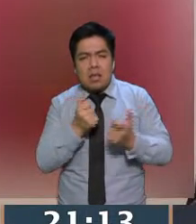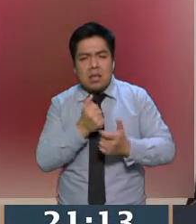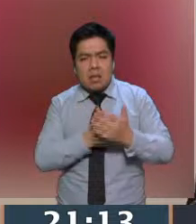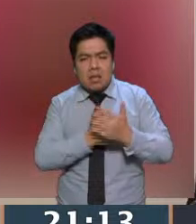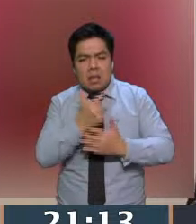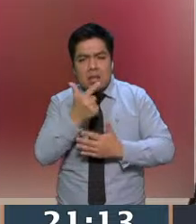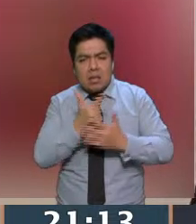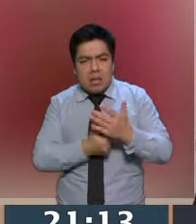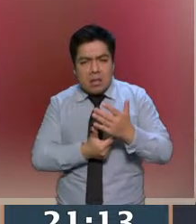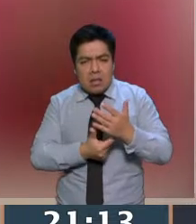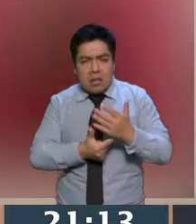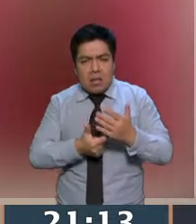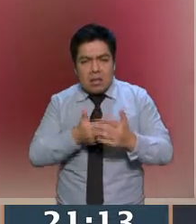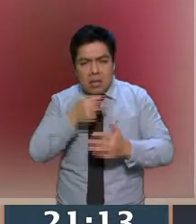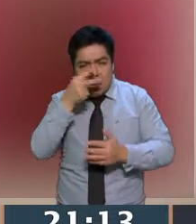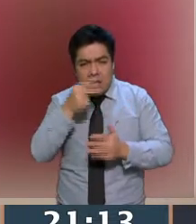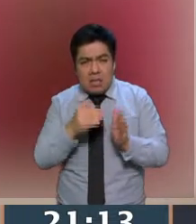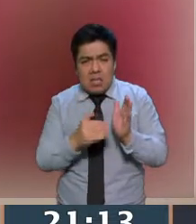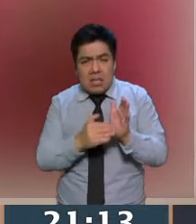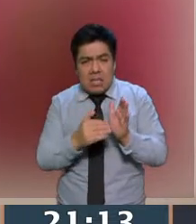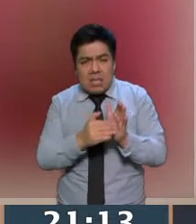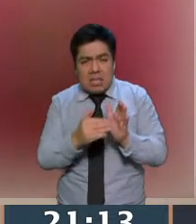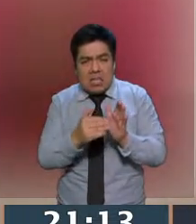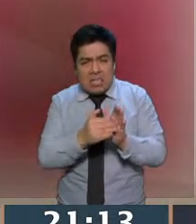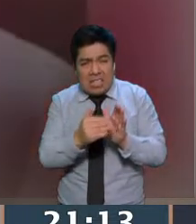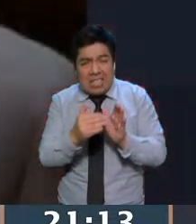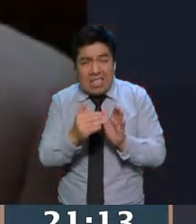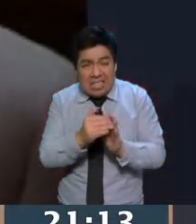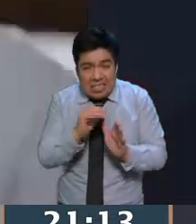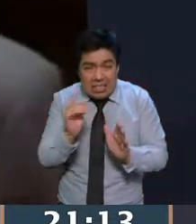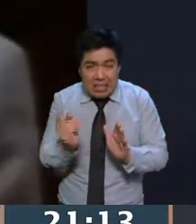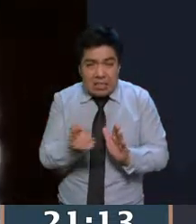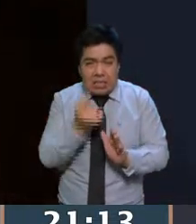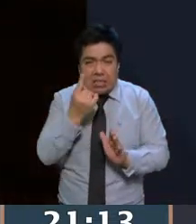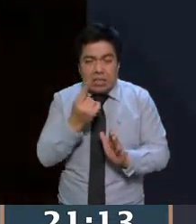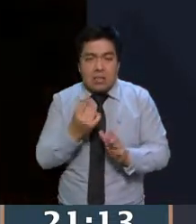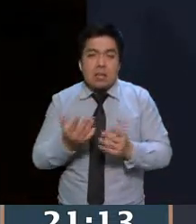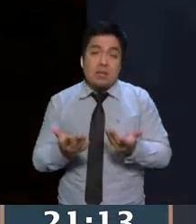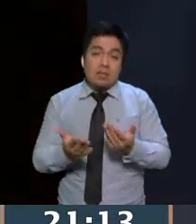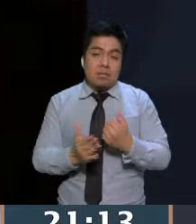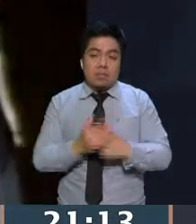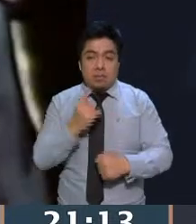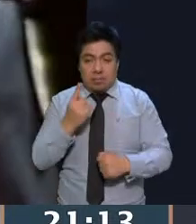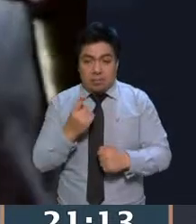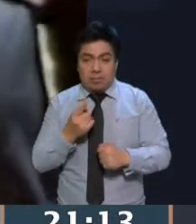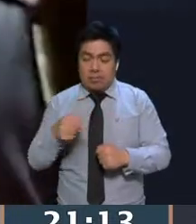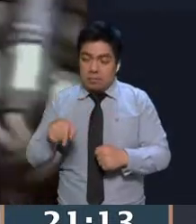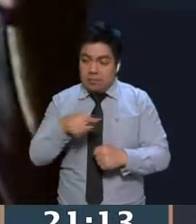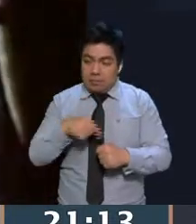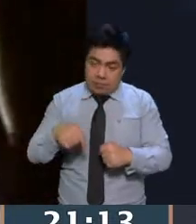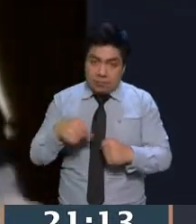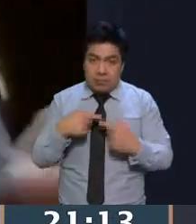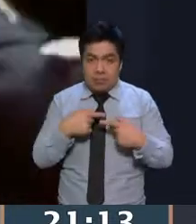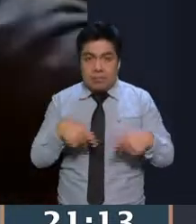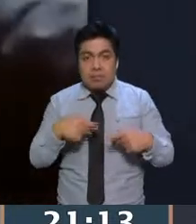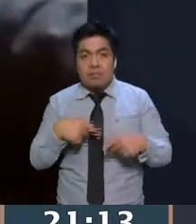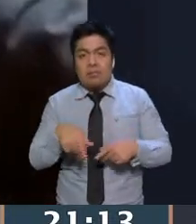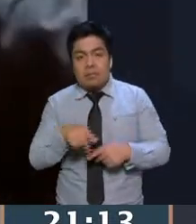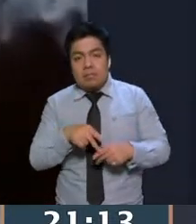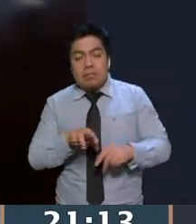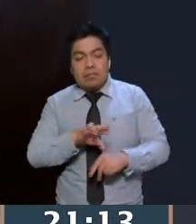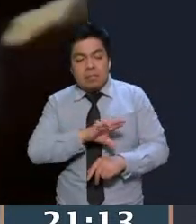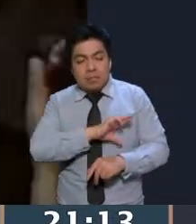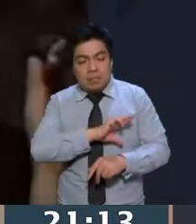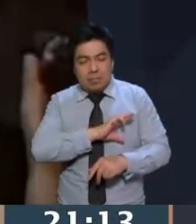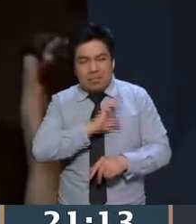más ricos del mundo, con más de $1,000 millones. Y es que con la apertura de los bienes públicos a los privados durante